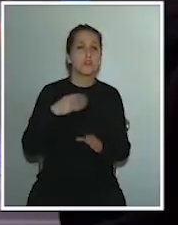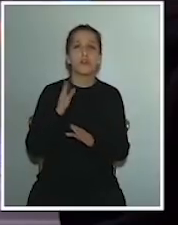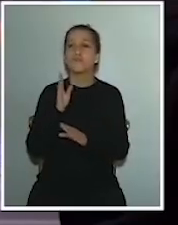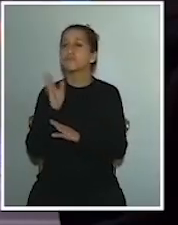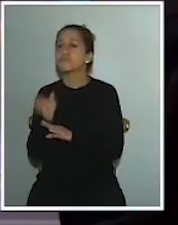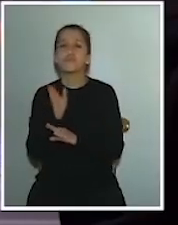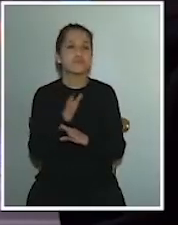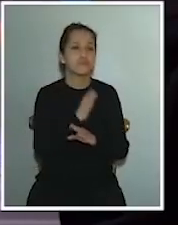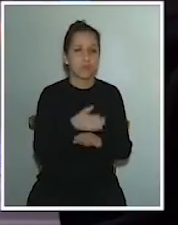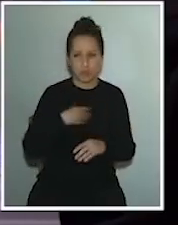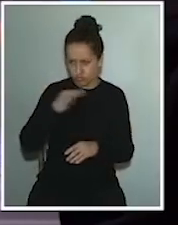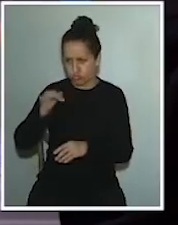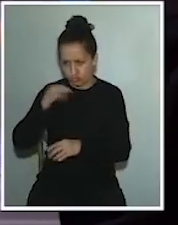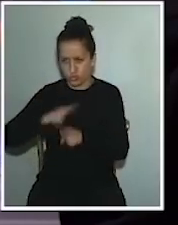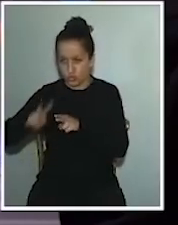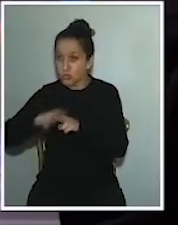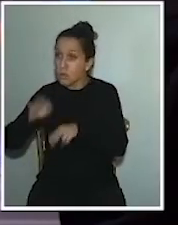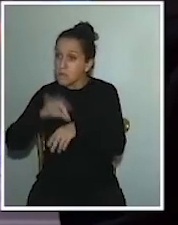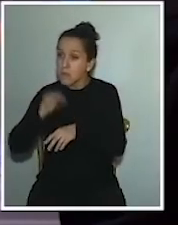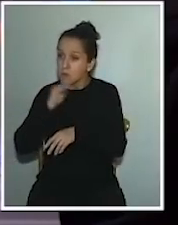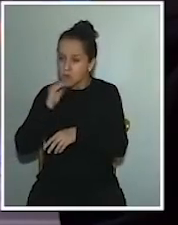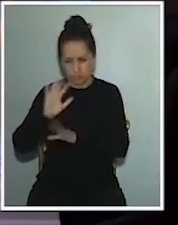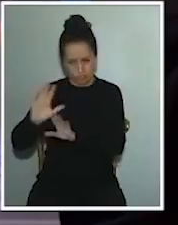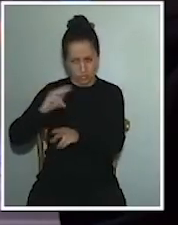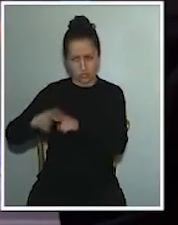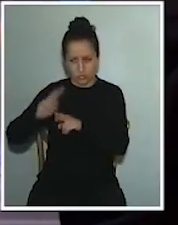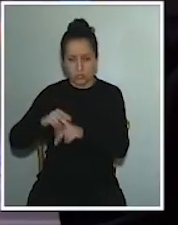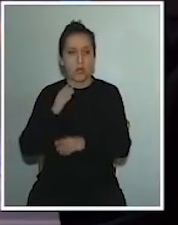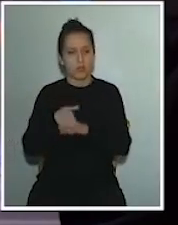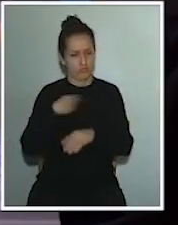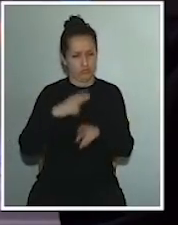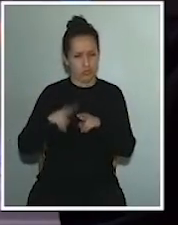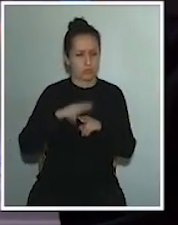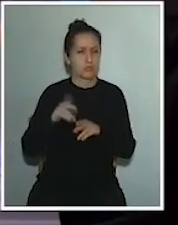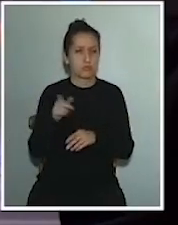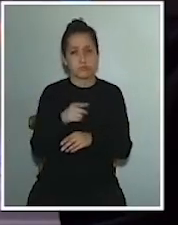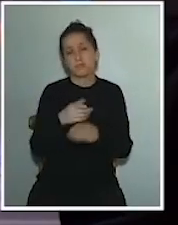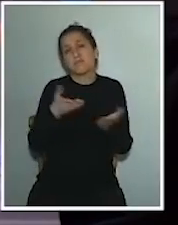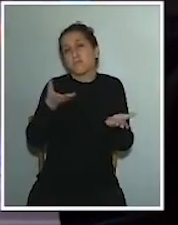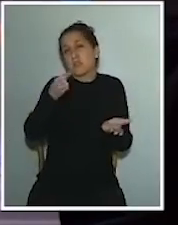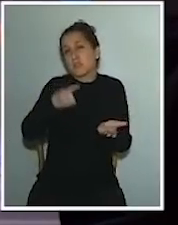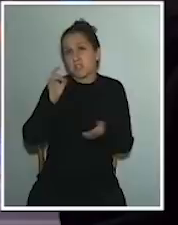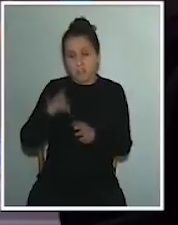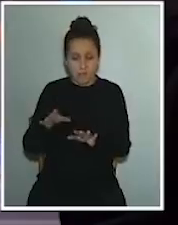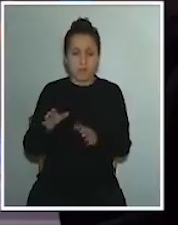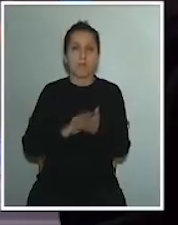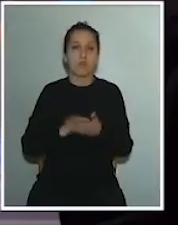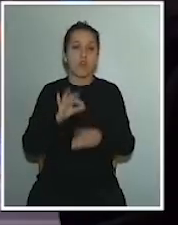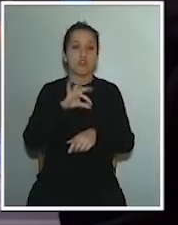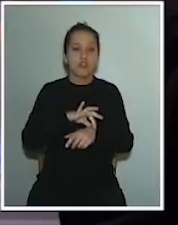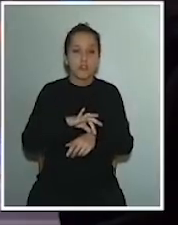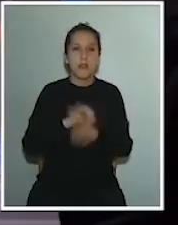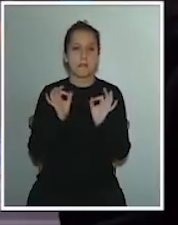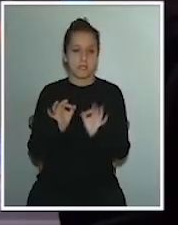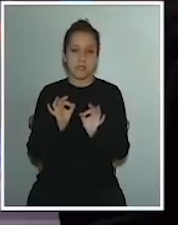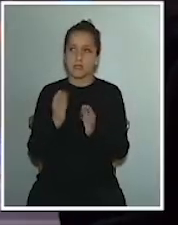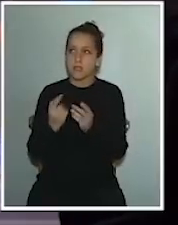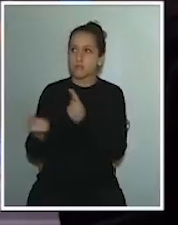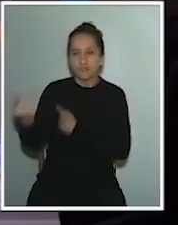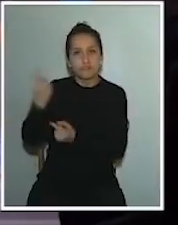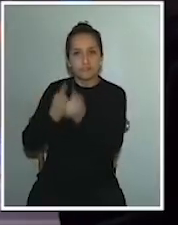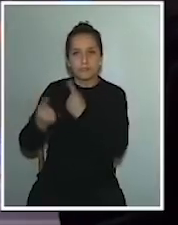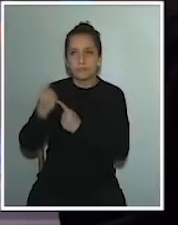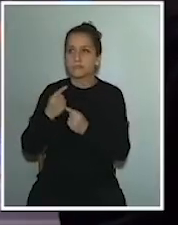yo voy a solucionar su problema de la u médicas y lo especialistas por lo que son médicos saben que un especialista necesita atender una cantidad de pacientes importante